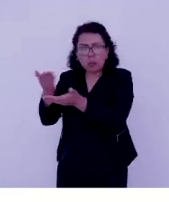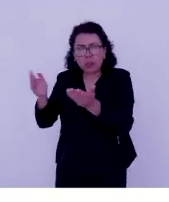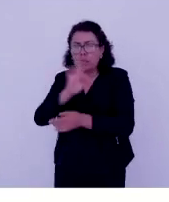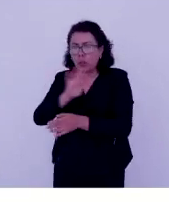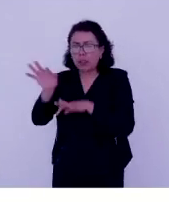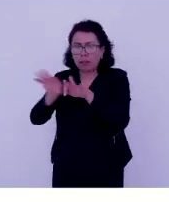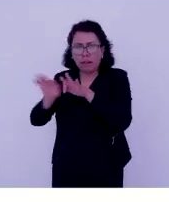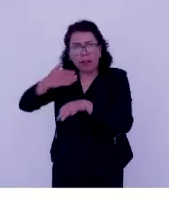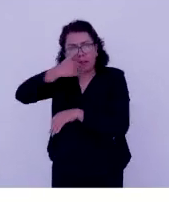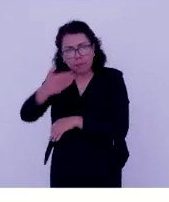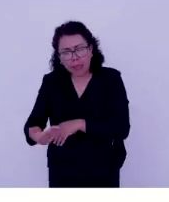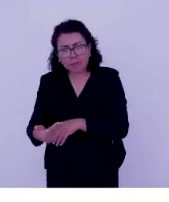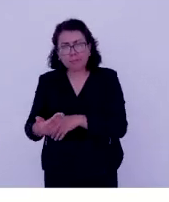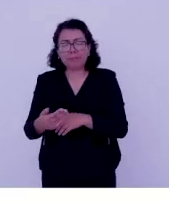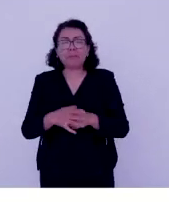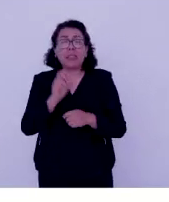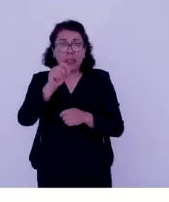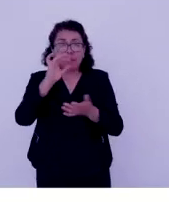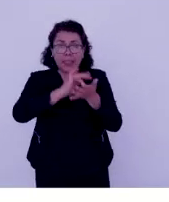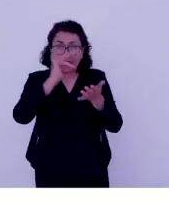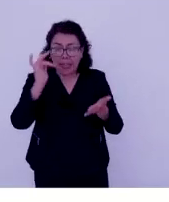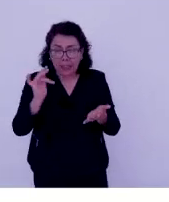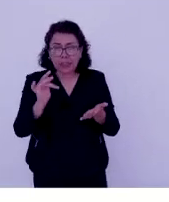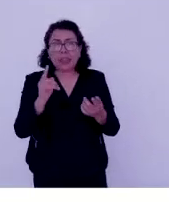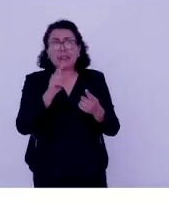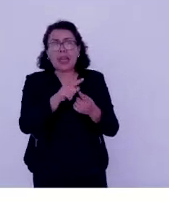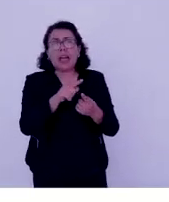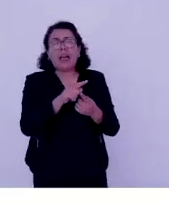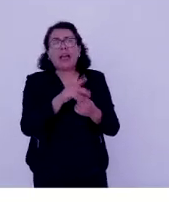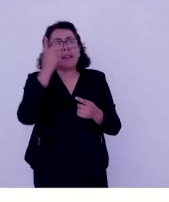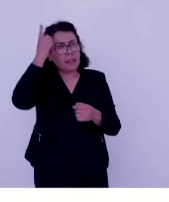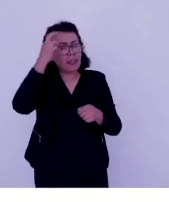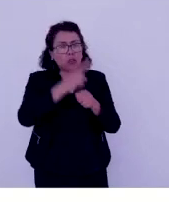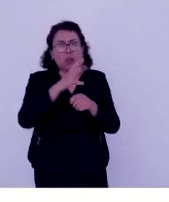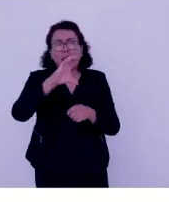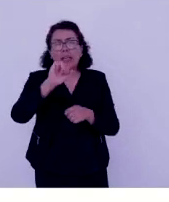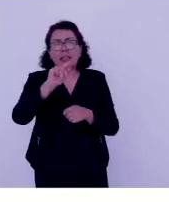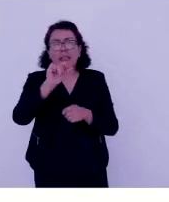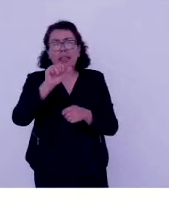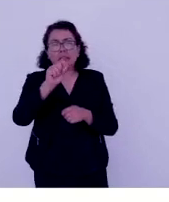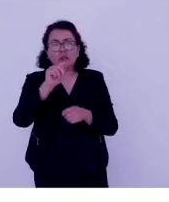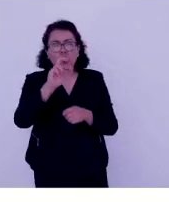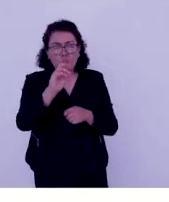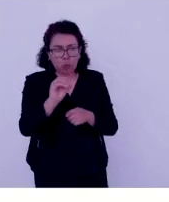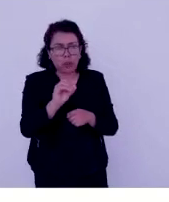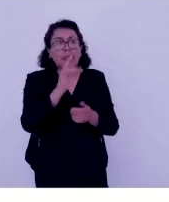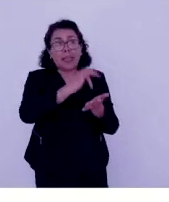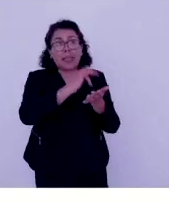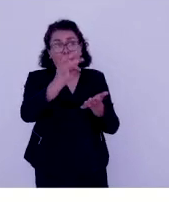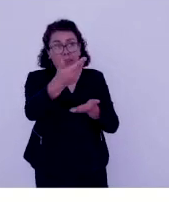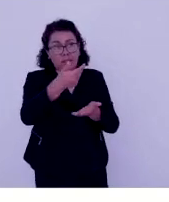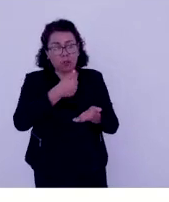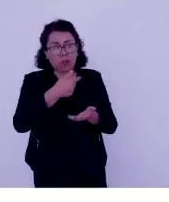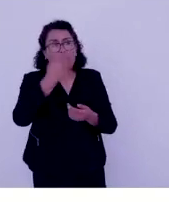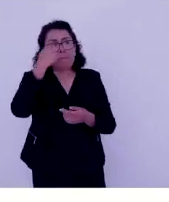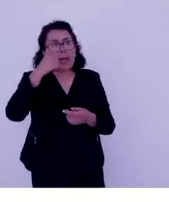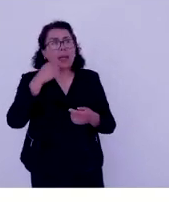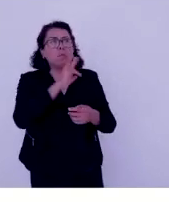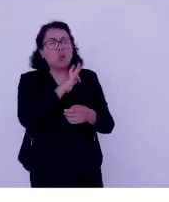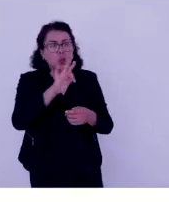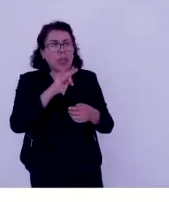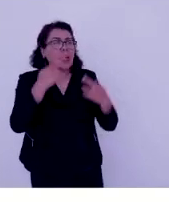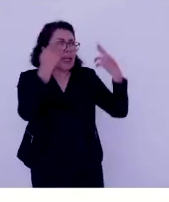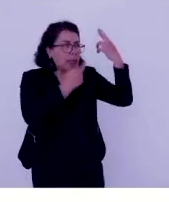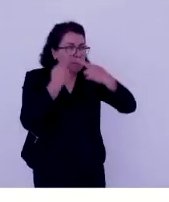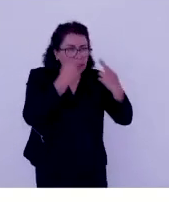los procedimientos agradecemos al director de catastro del estado por contribuir con nuestra institución en lograr una mejor tabla de evaluación de